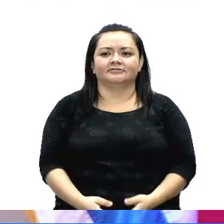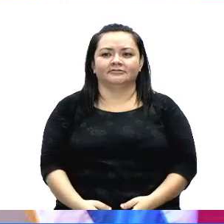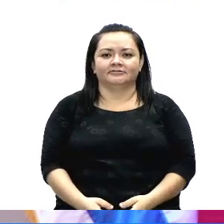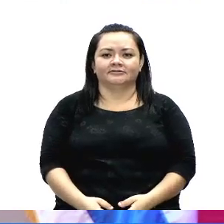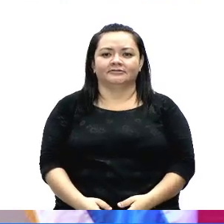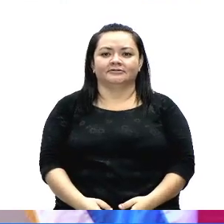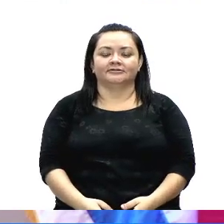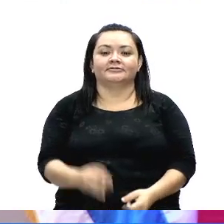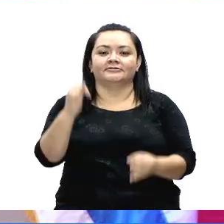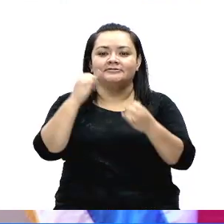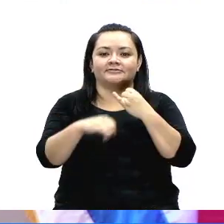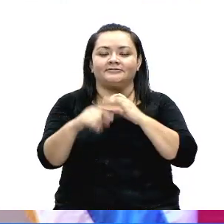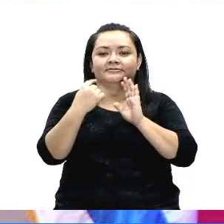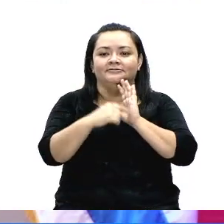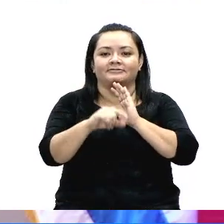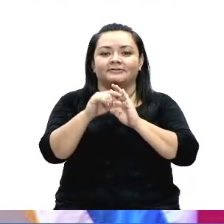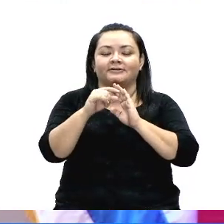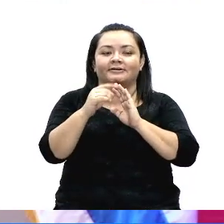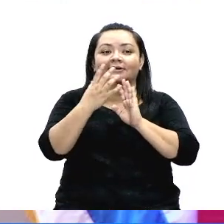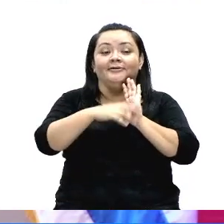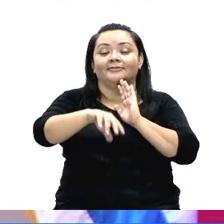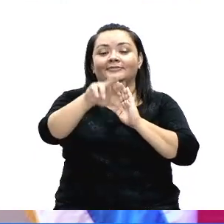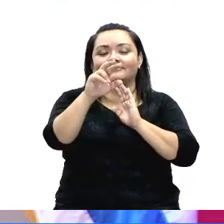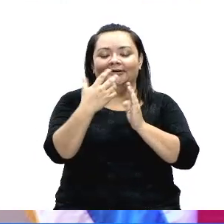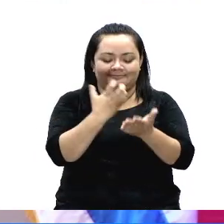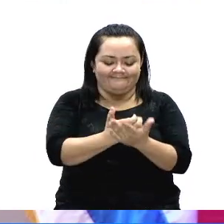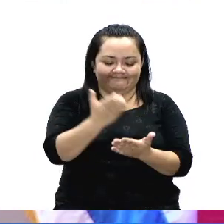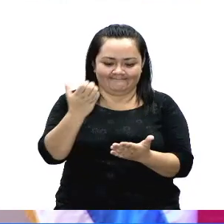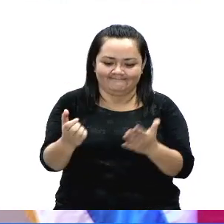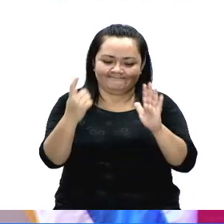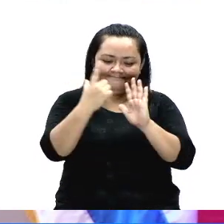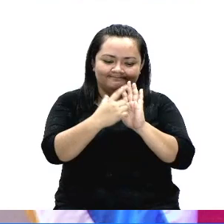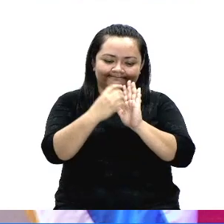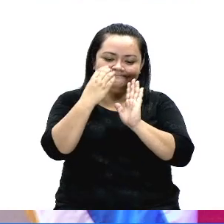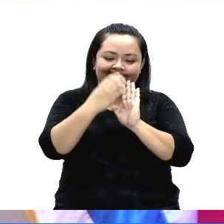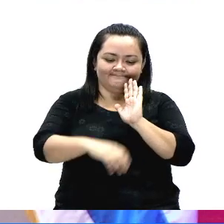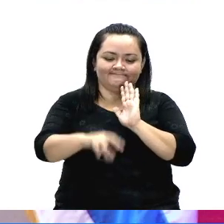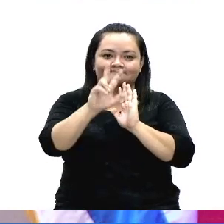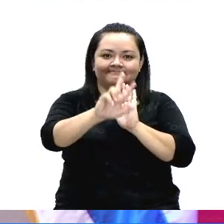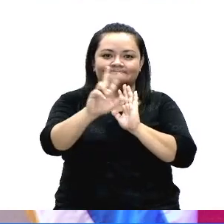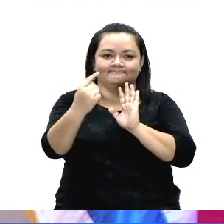para cerrar 30 y 31 de éxodo mire por favor lo que dice